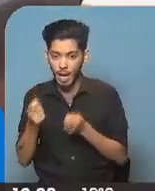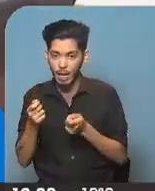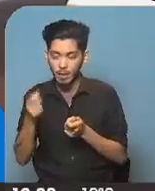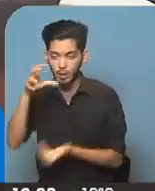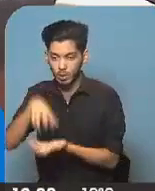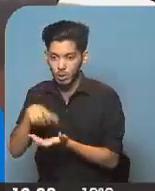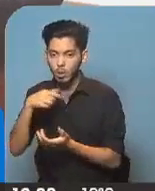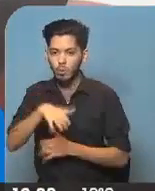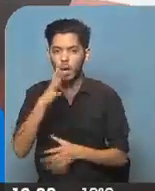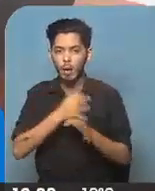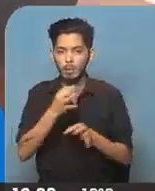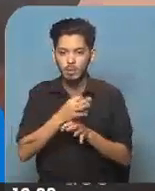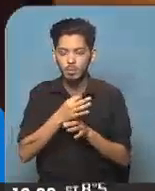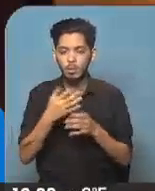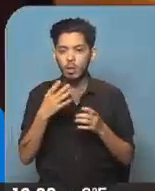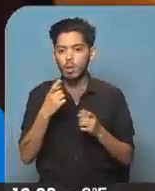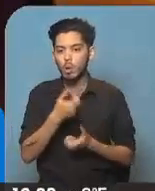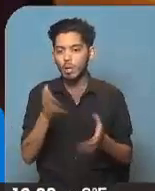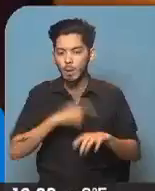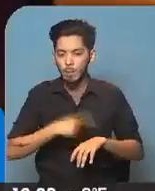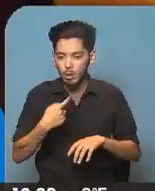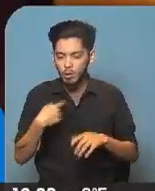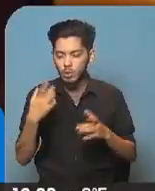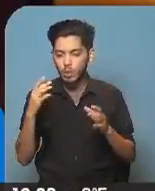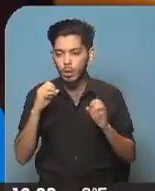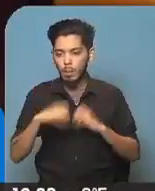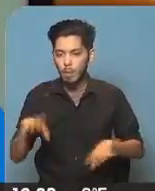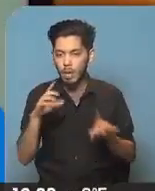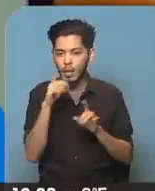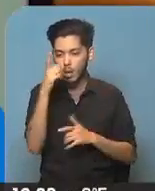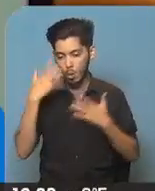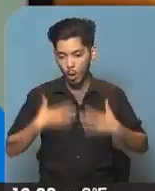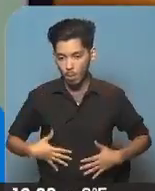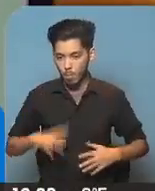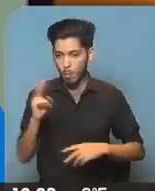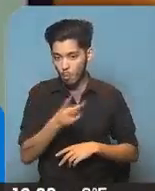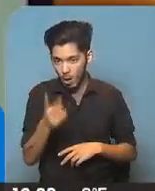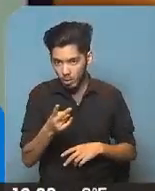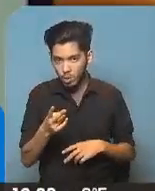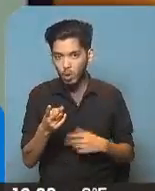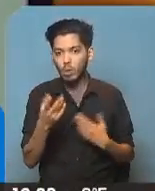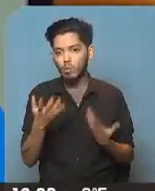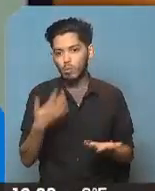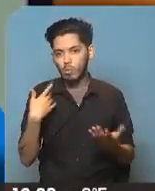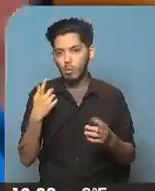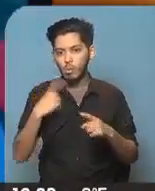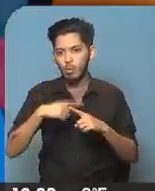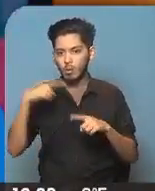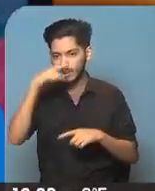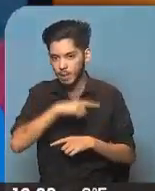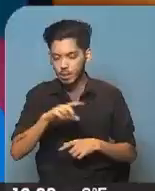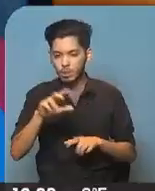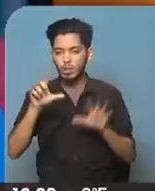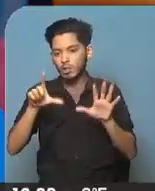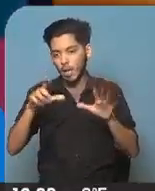que se pierde con un cuerpo cadavéricos son minutos que juegan en contra de poder multiplicar por siete son siete